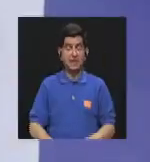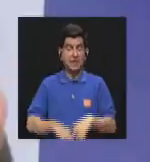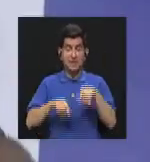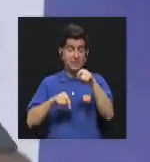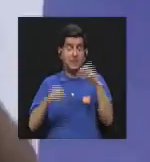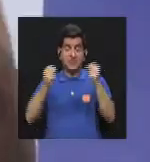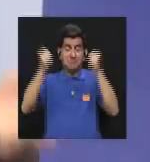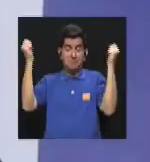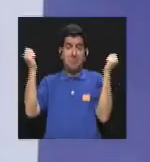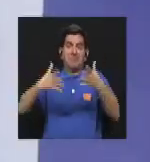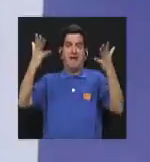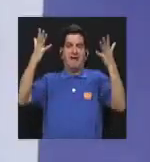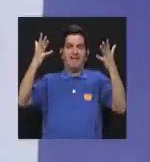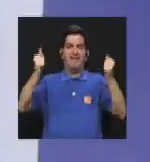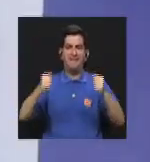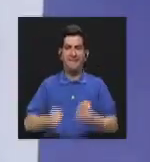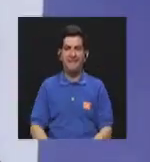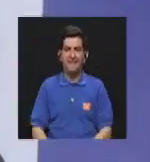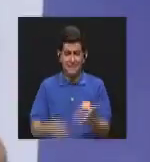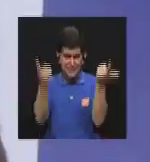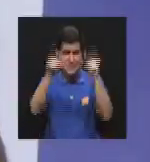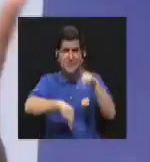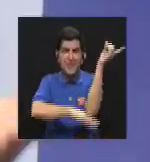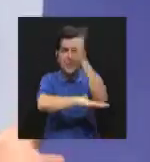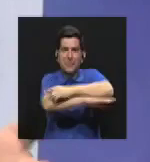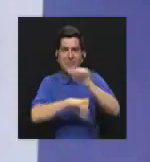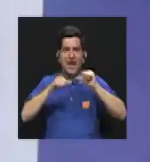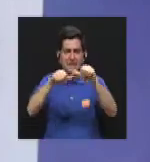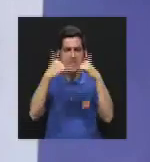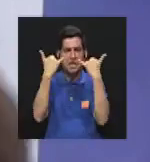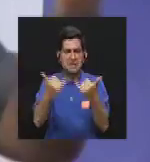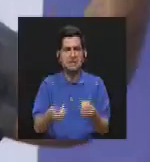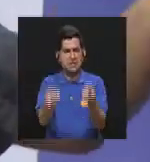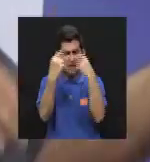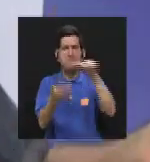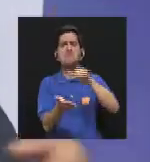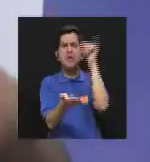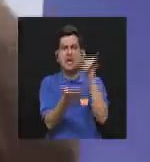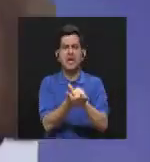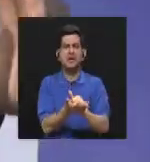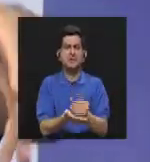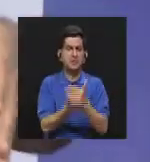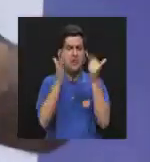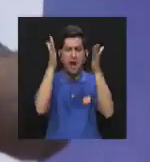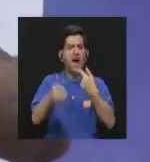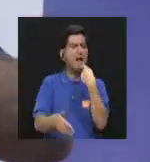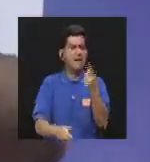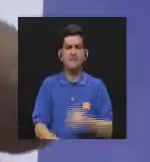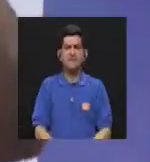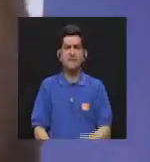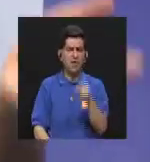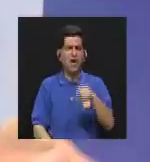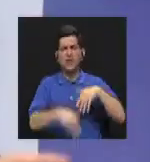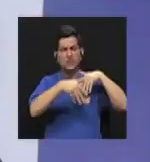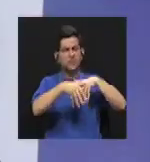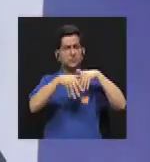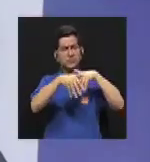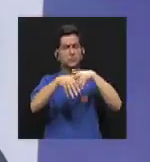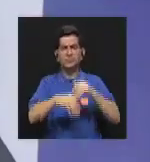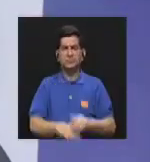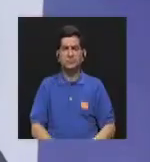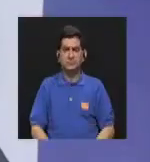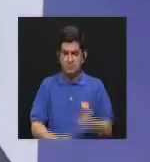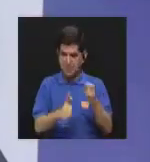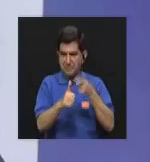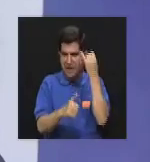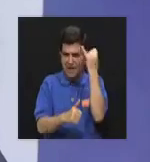Es extraordinario, es muy mágico eso que sucede ahí. Eso sucede en un día y al día siguiente están viniendo para San José porque alguien dijo, ellos lo que iban era hacer una manifestación a